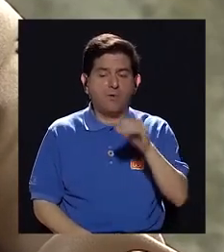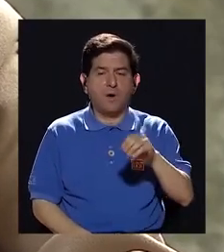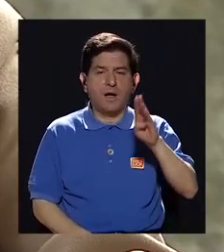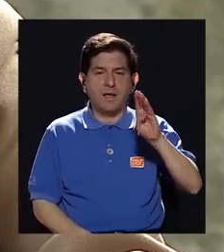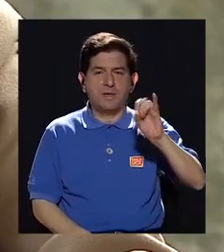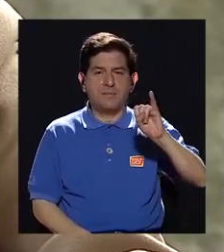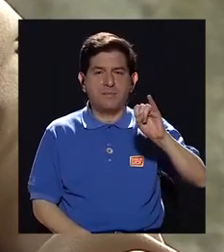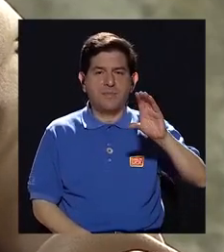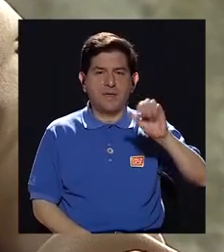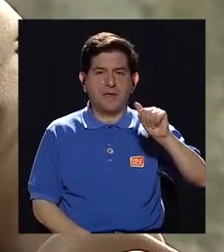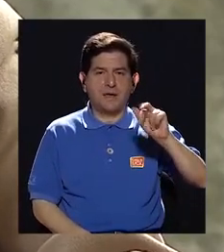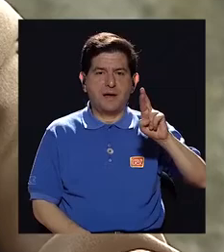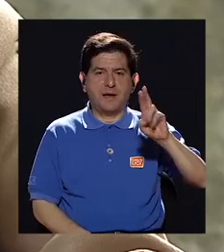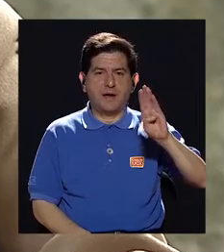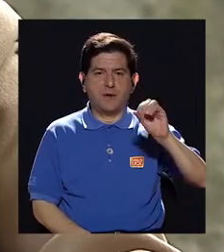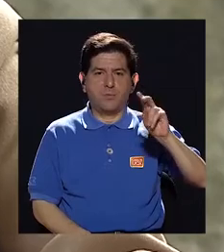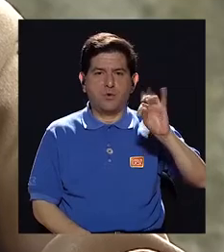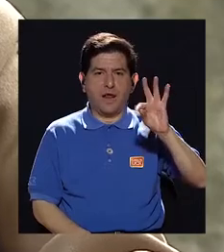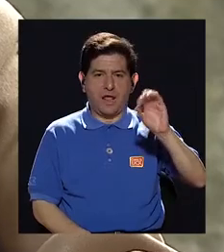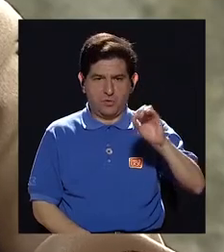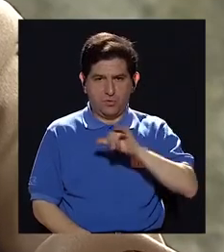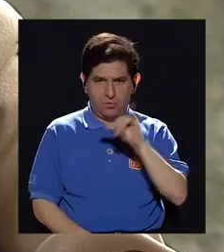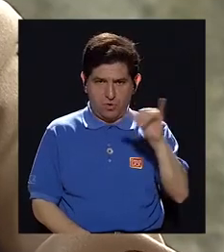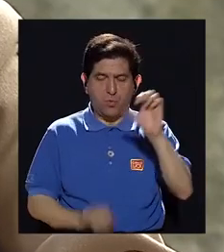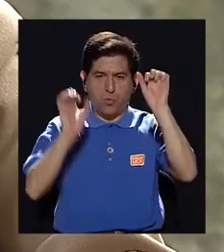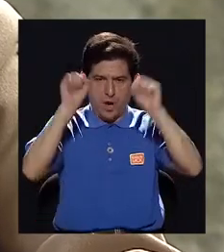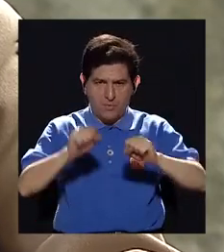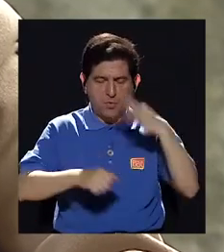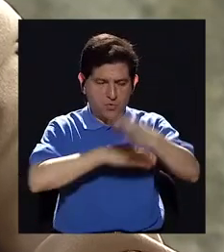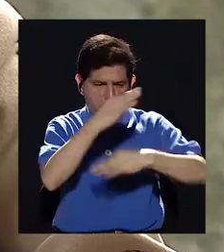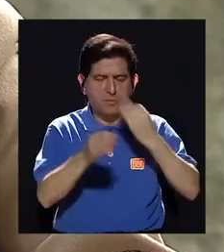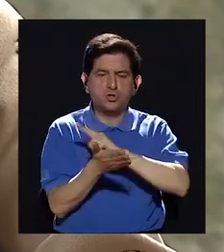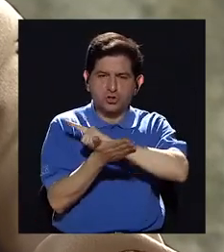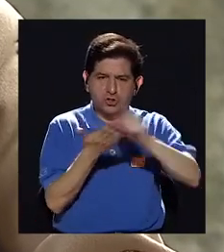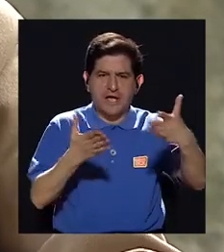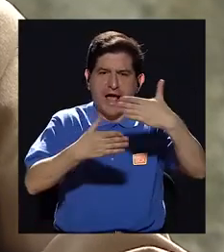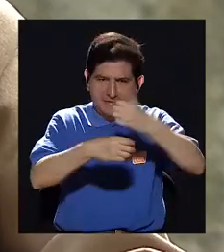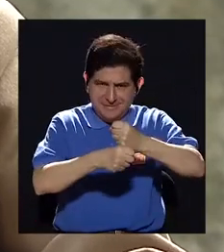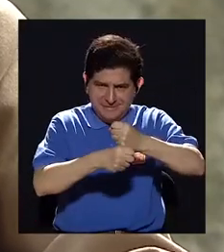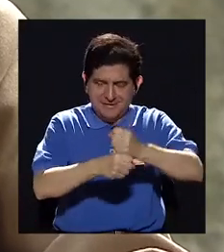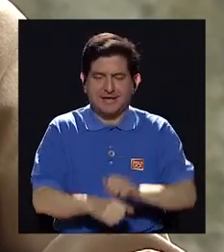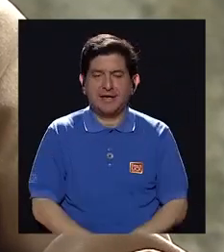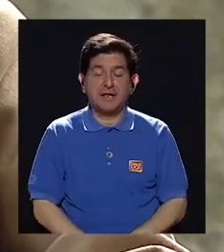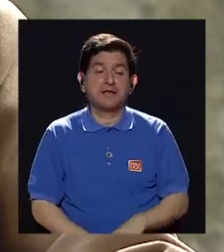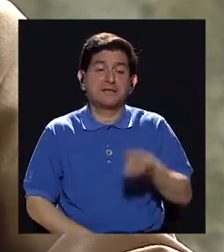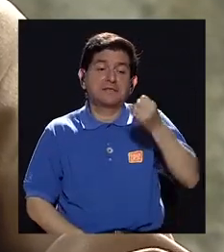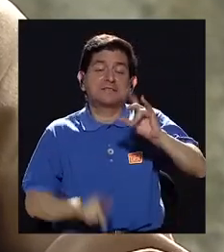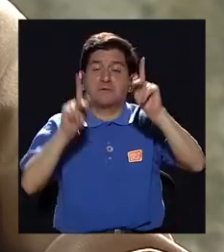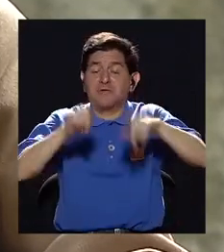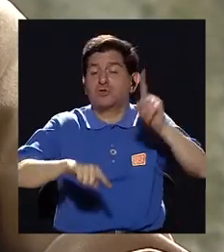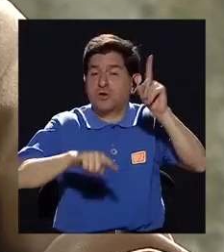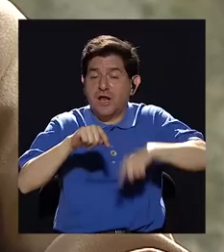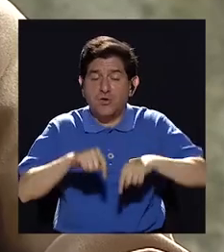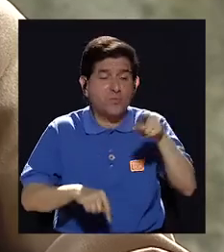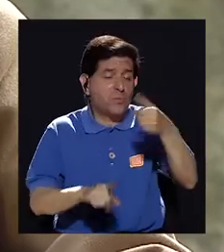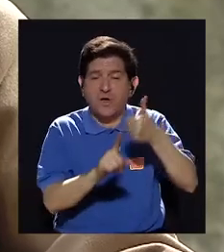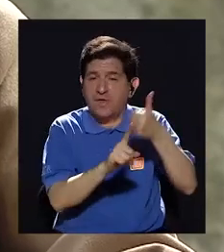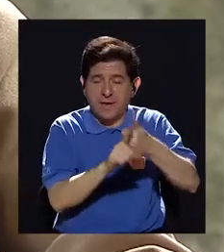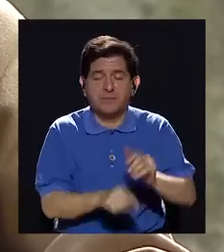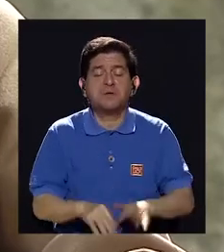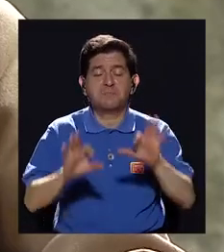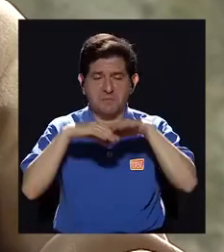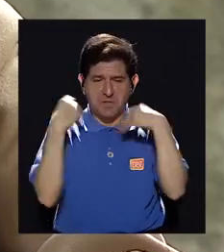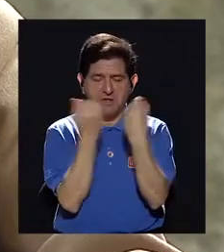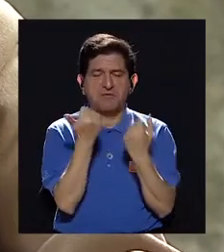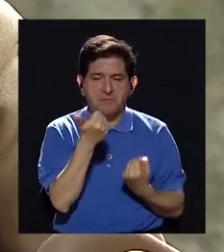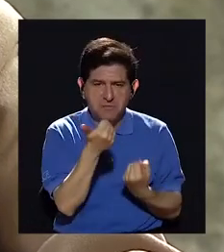otra cosa que se usaba mucho antes y que ahora podríamos hacer ese tipo de limpieza con... Si la persona no lo puede hacer por sí misma, que